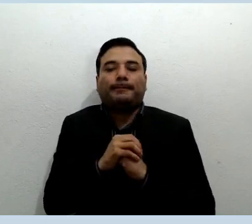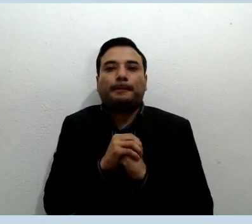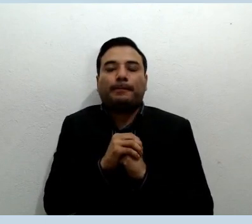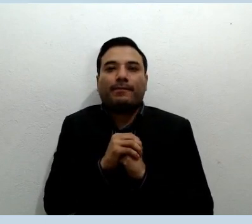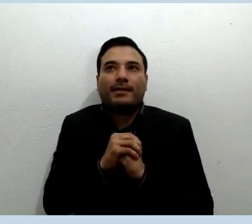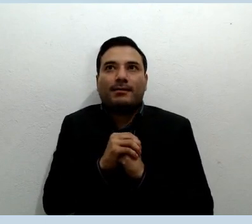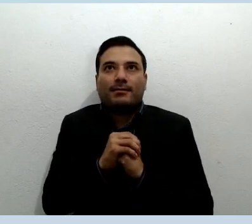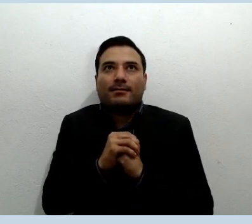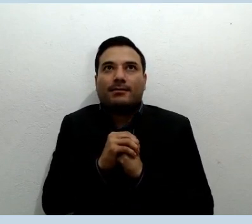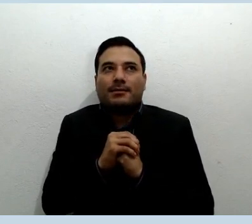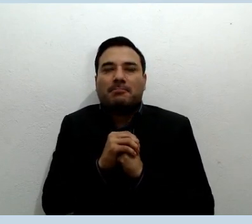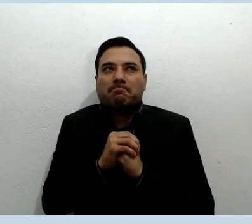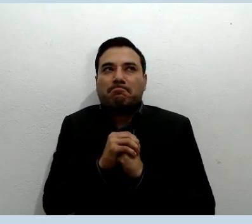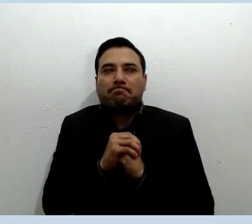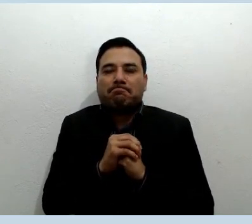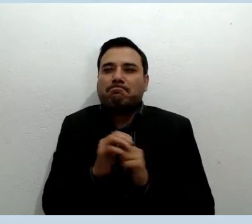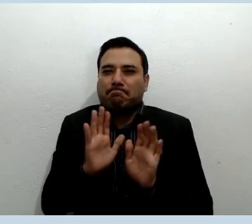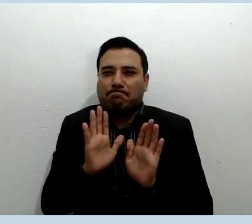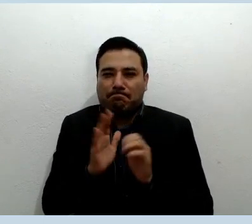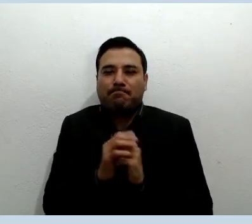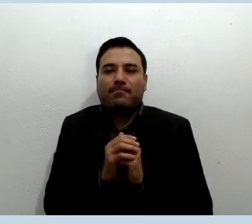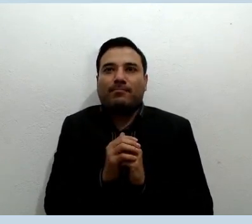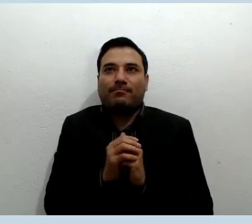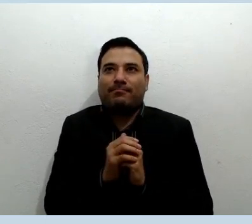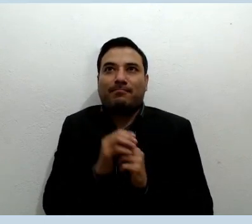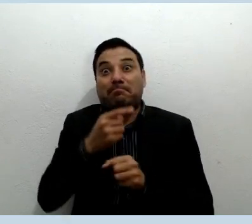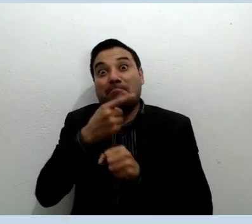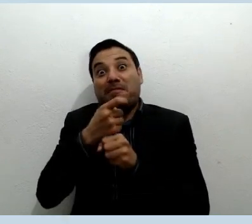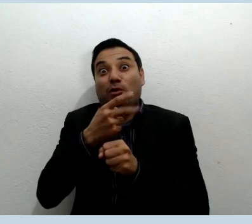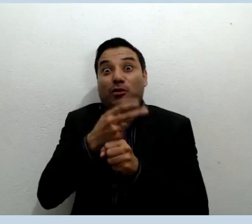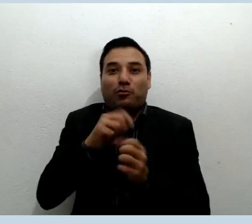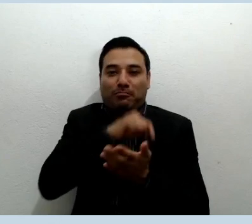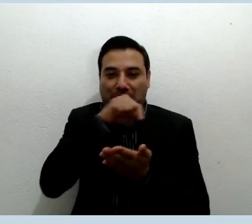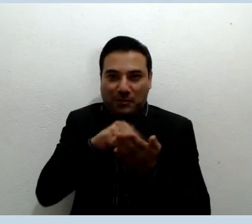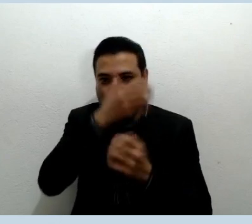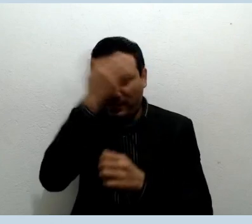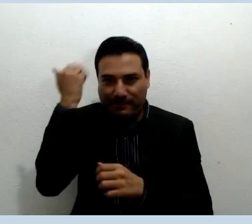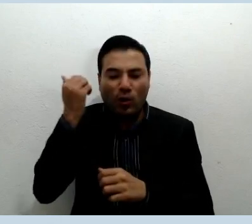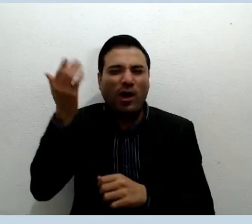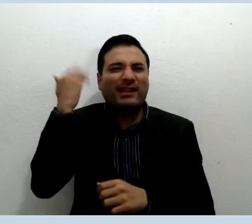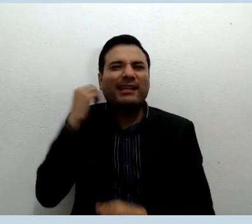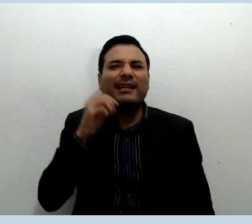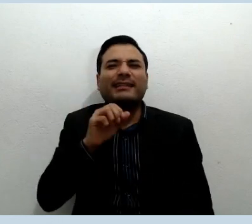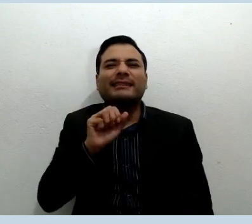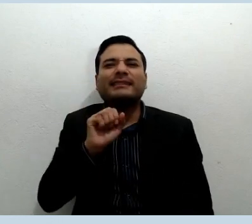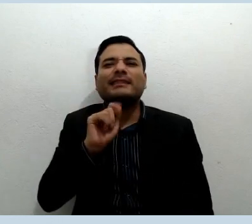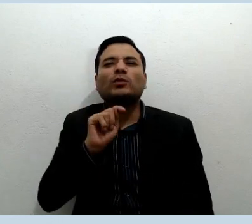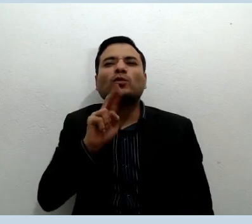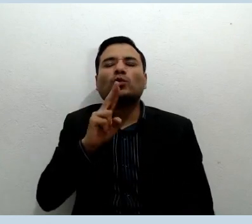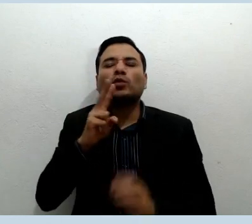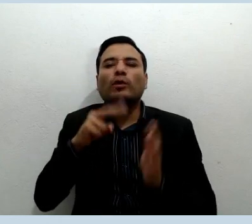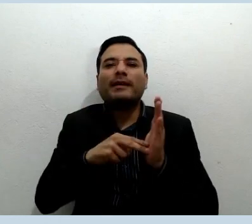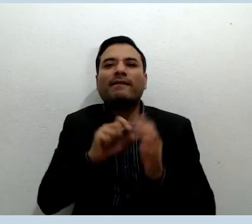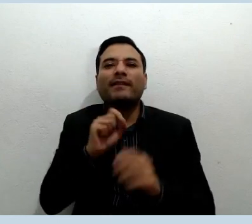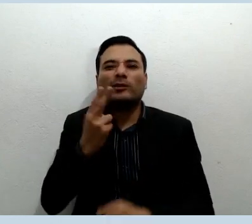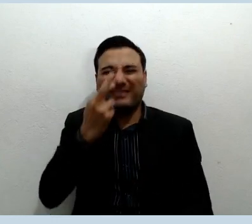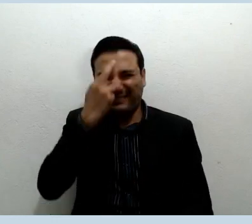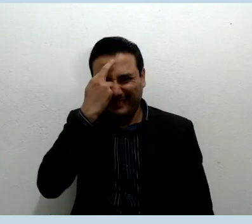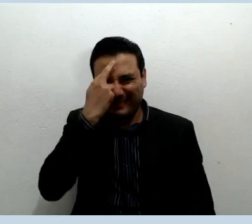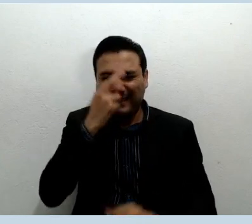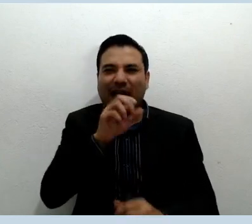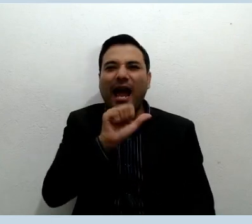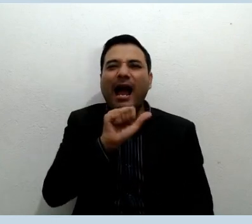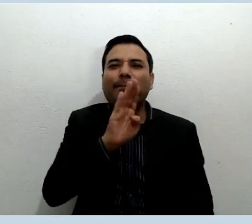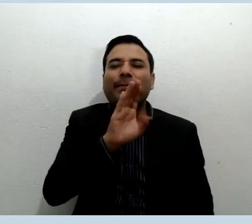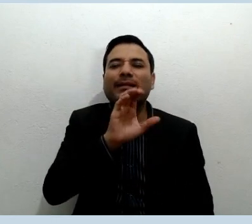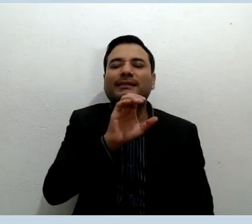tengo lugar pues pero un gran momento de apuntes fue cuando en el fitu 2022 hicimos el abecedario puntero porque